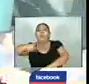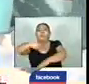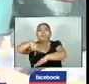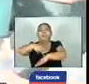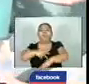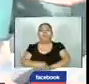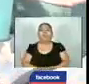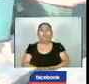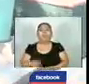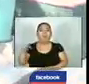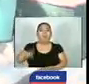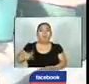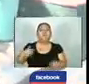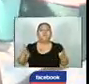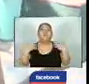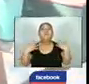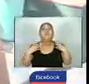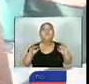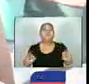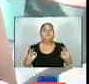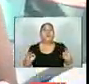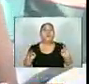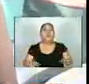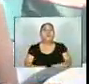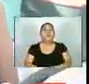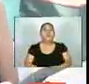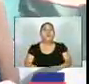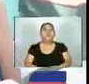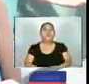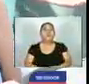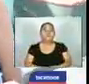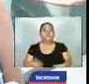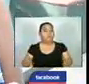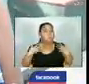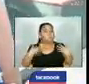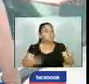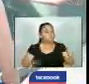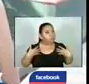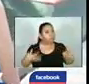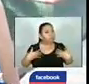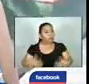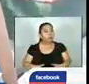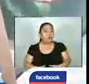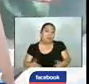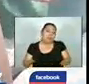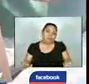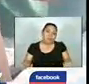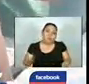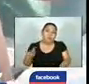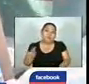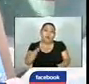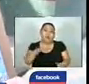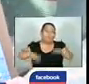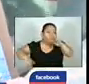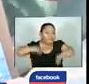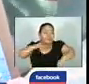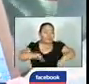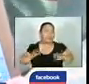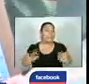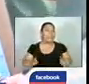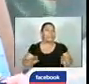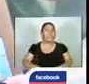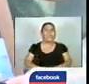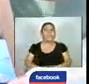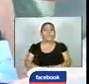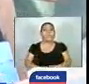Bueno, aquí nos estamos refrescando porque está tanto calor que hace, ¿va? Pero ya con estas bañaditas aquí